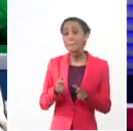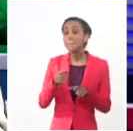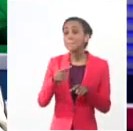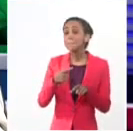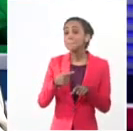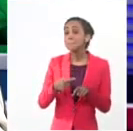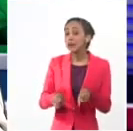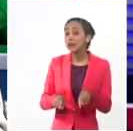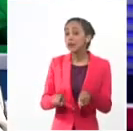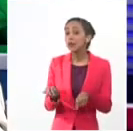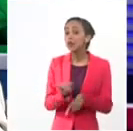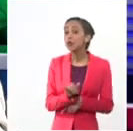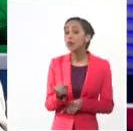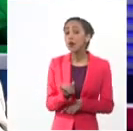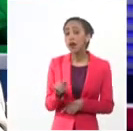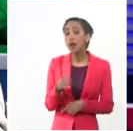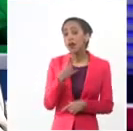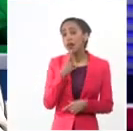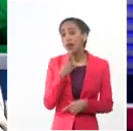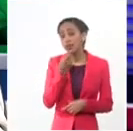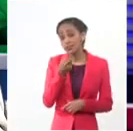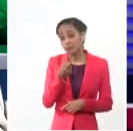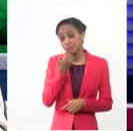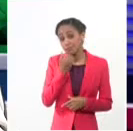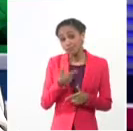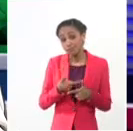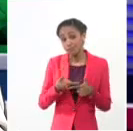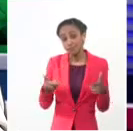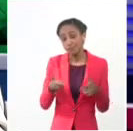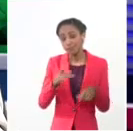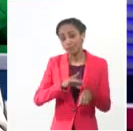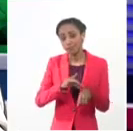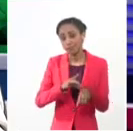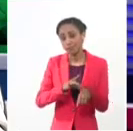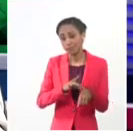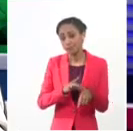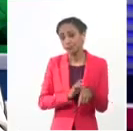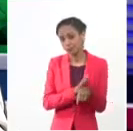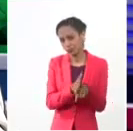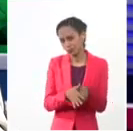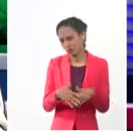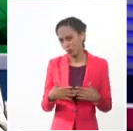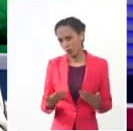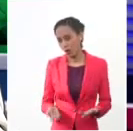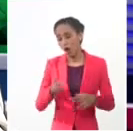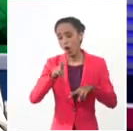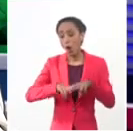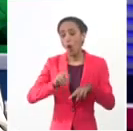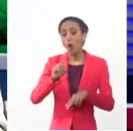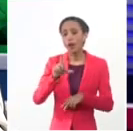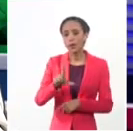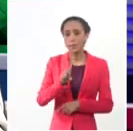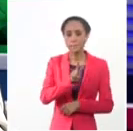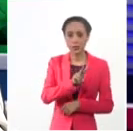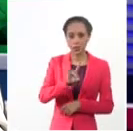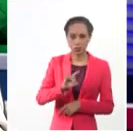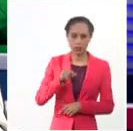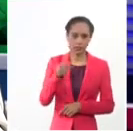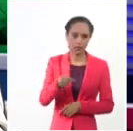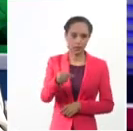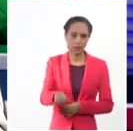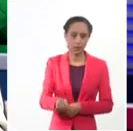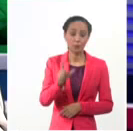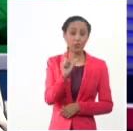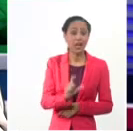indiscutiblemente son las que están marcando una mayor positividad. Holguín con 29 casos por día,